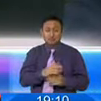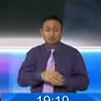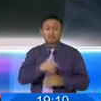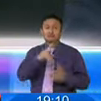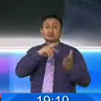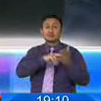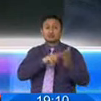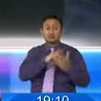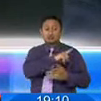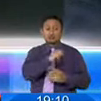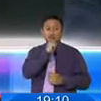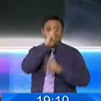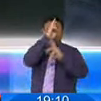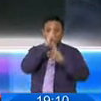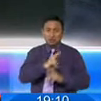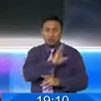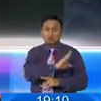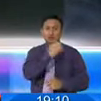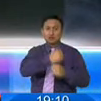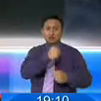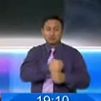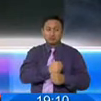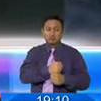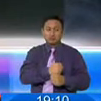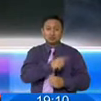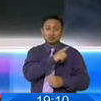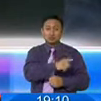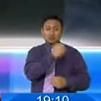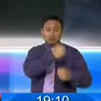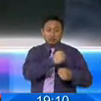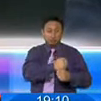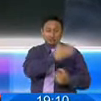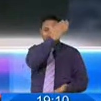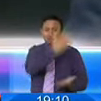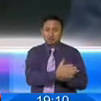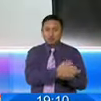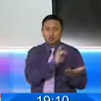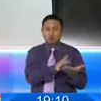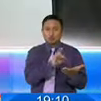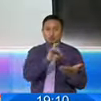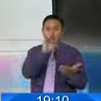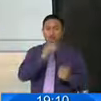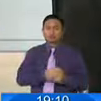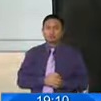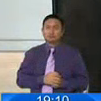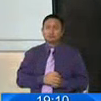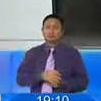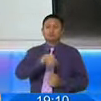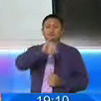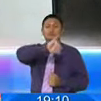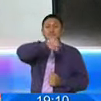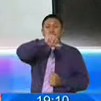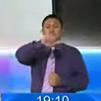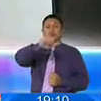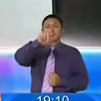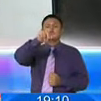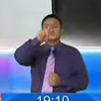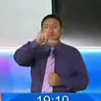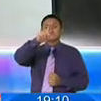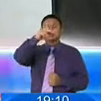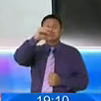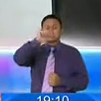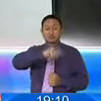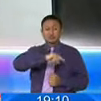de funciones y se procederá a la terminación inmediata de sus periodos. Yal y toda su caterva